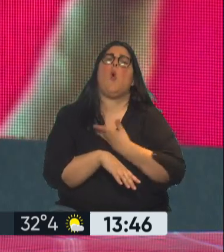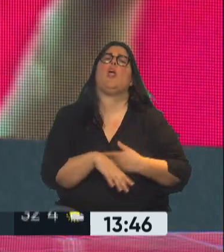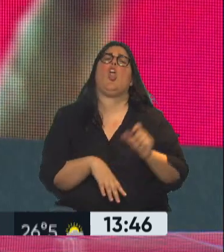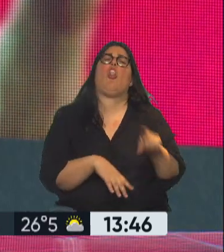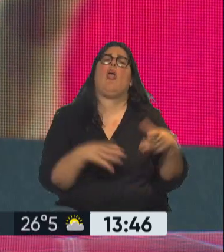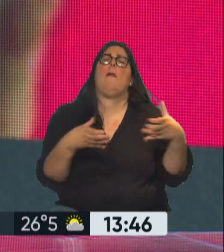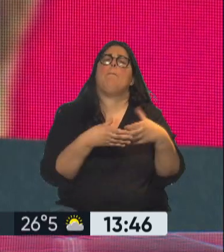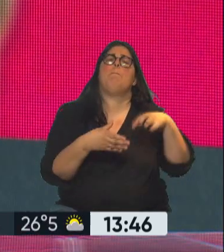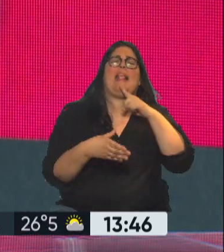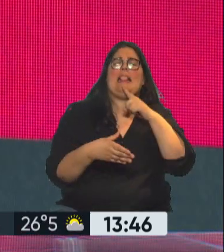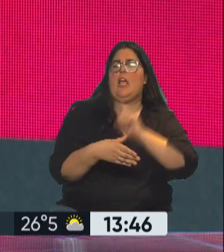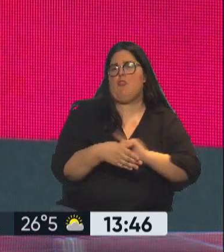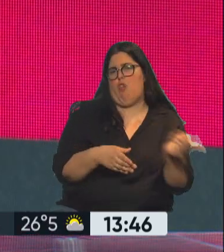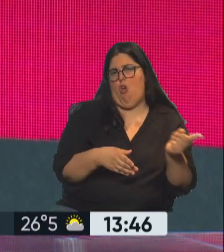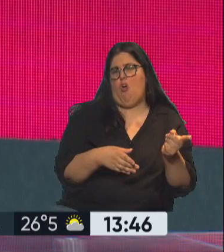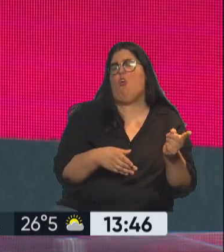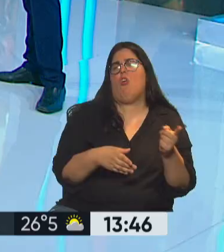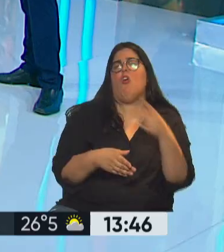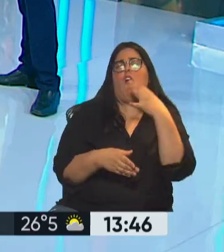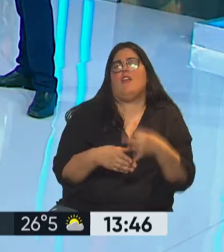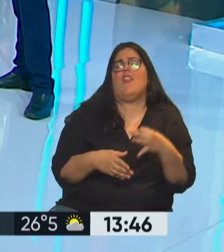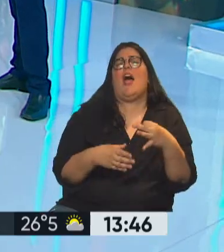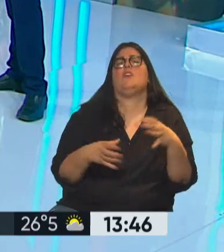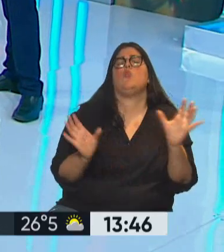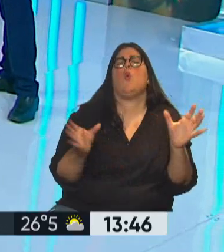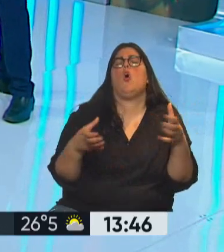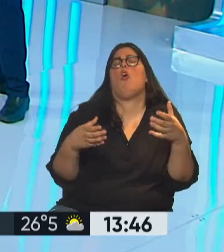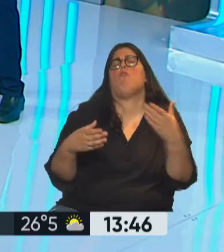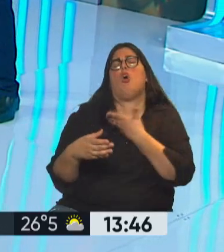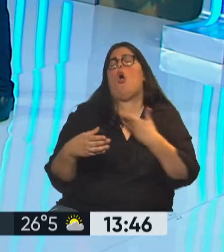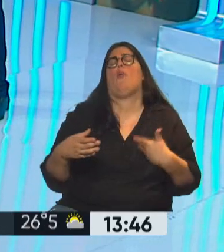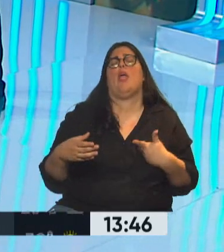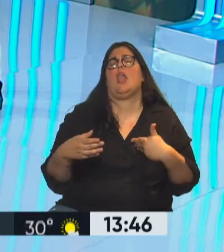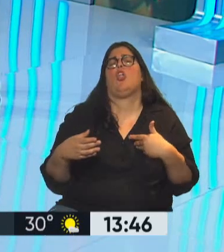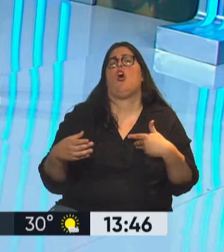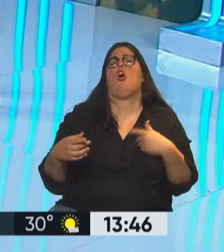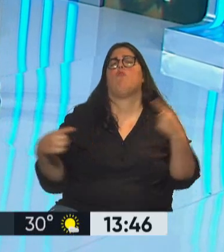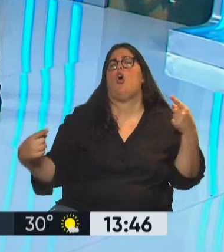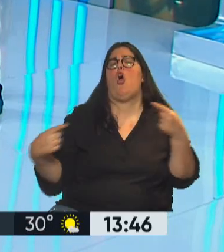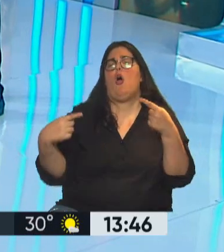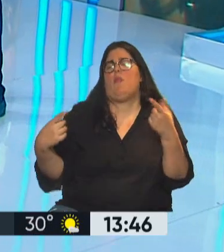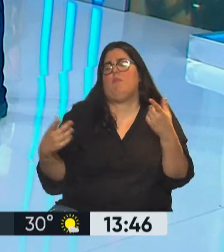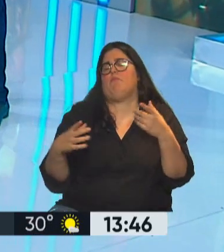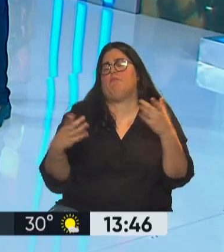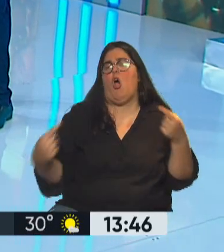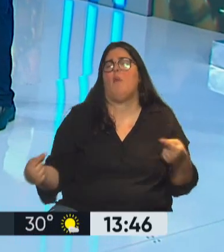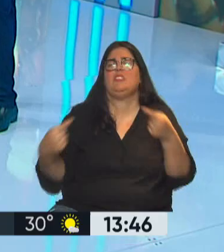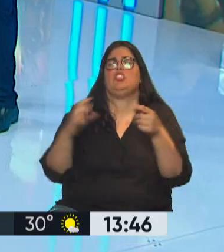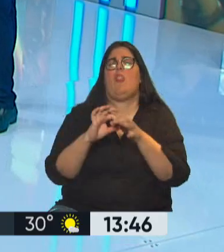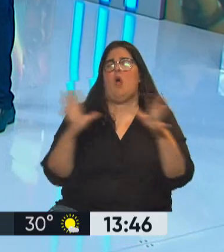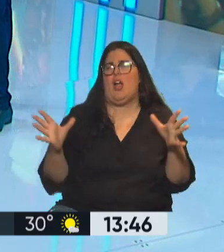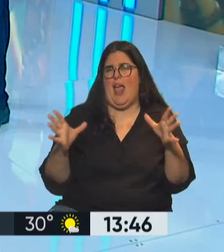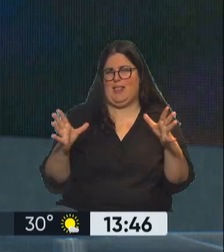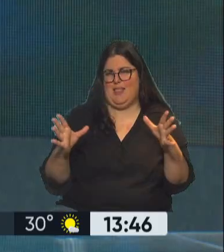que va a ser un gobierno casi de la oposición democrática frente a lo que ha sido el gobierno de Jair Bolsonaro. Por